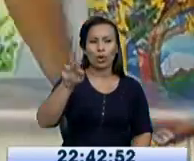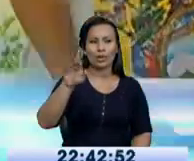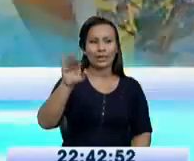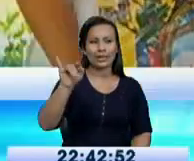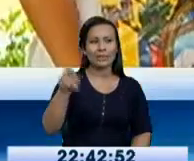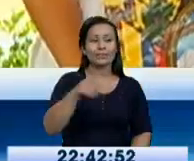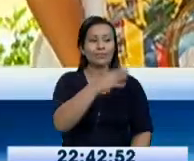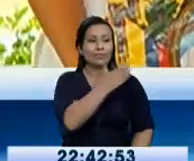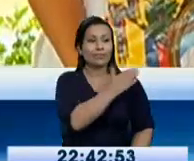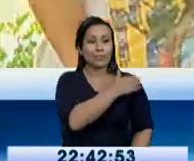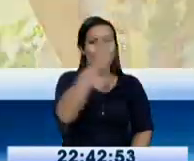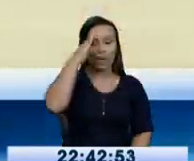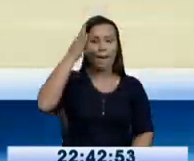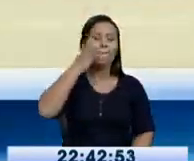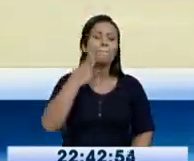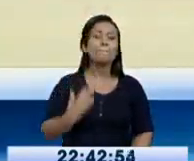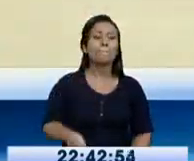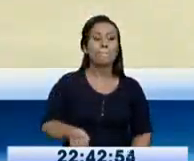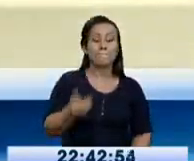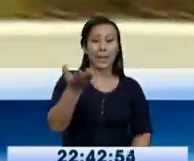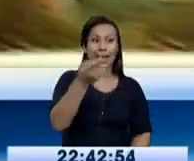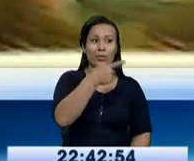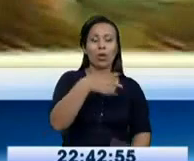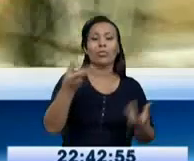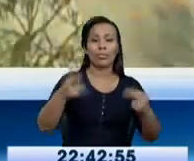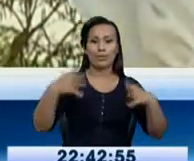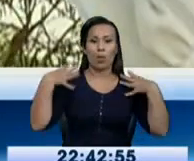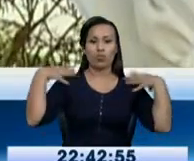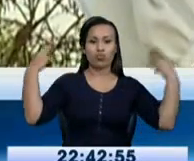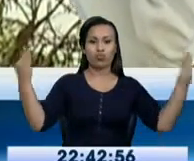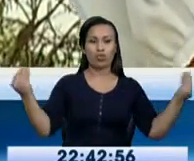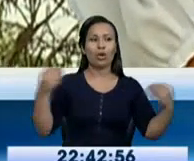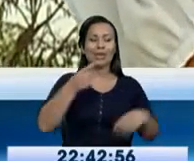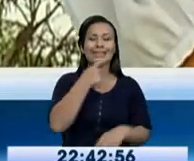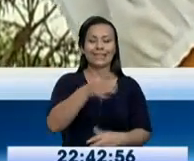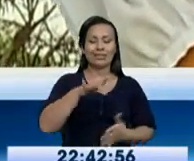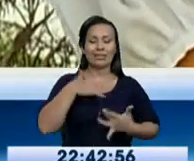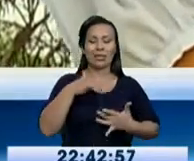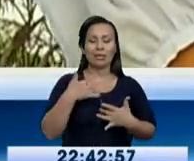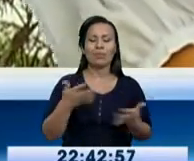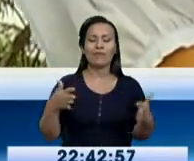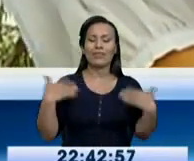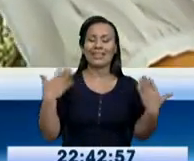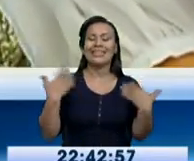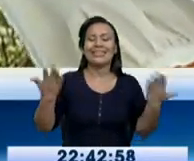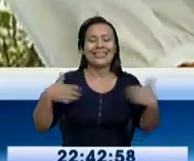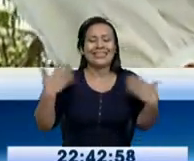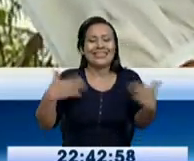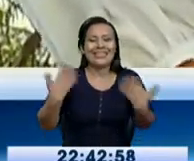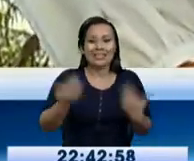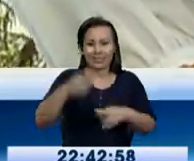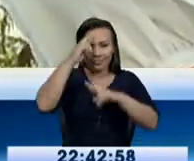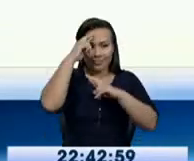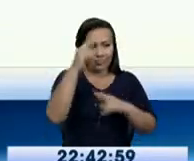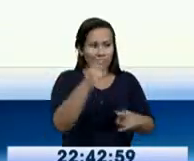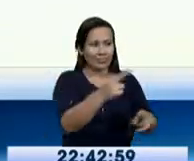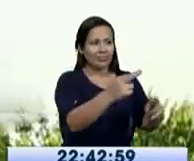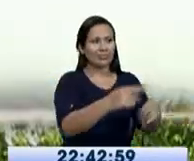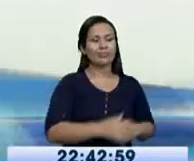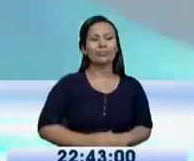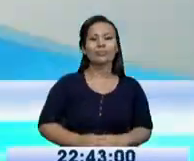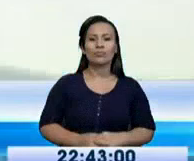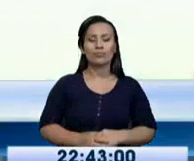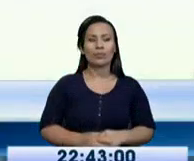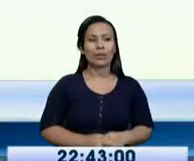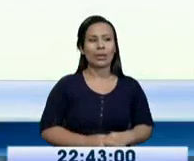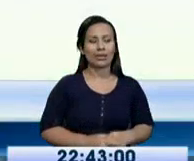y Dolores Sucre, imbuidos por el emblema. Sentimos gozo y dádiva al llevarlo, porque es